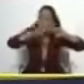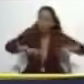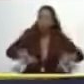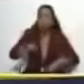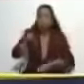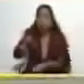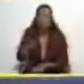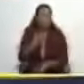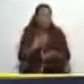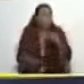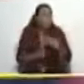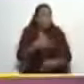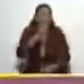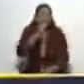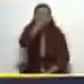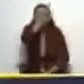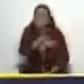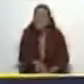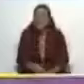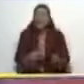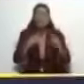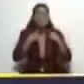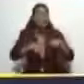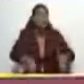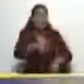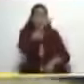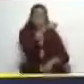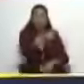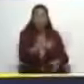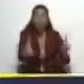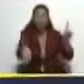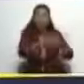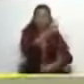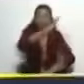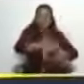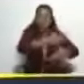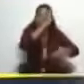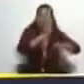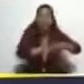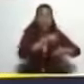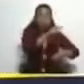¡Caiga quien caiga! ¡A fondo!